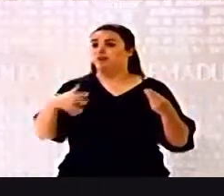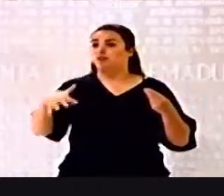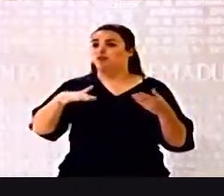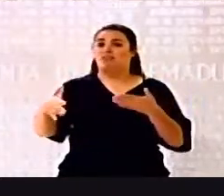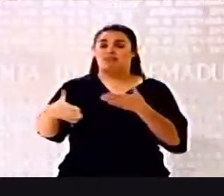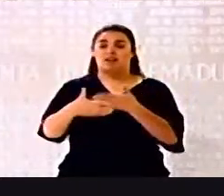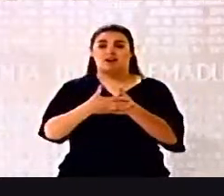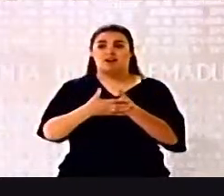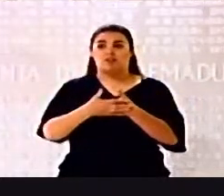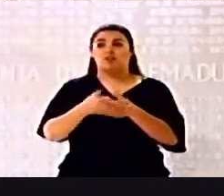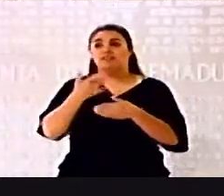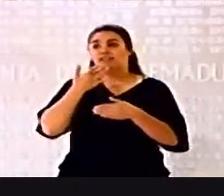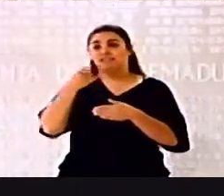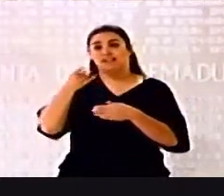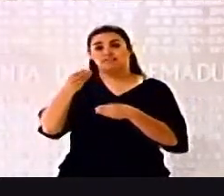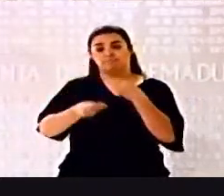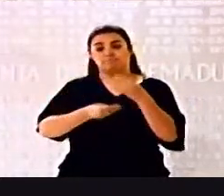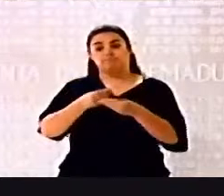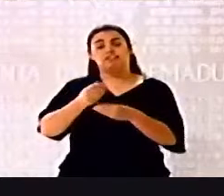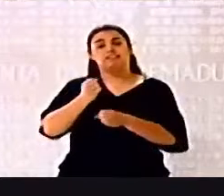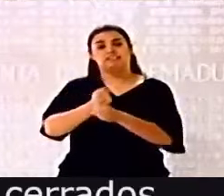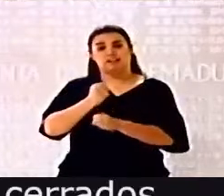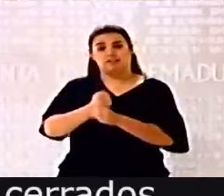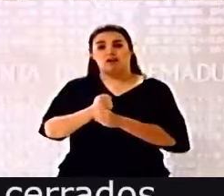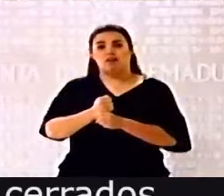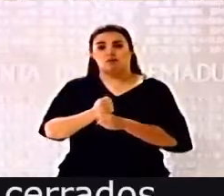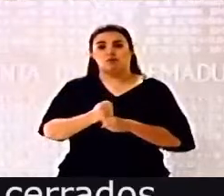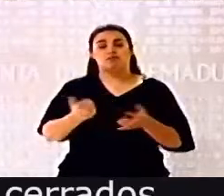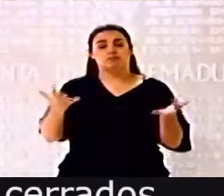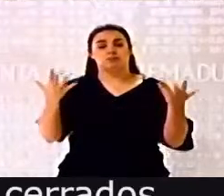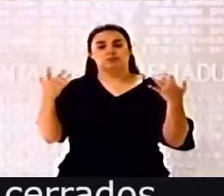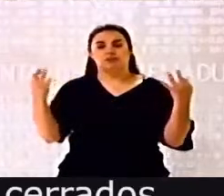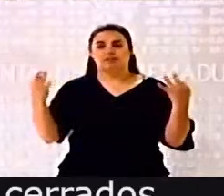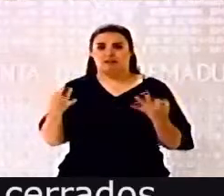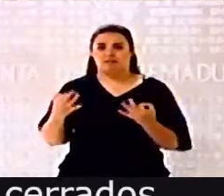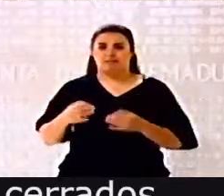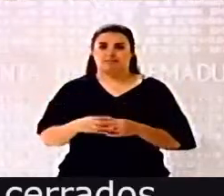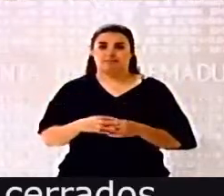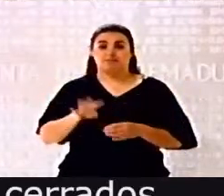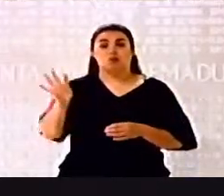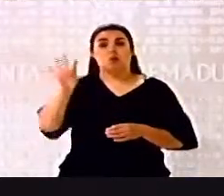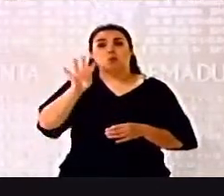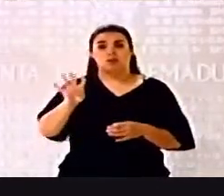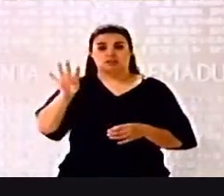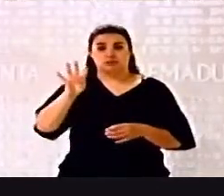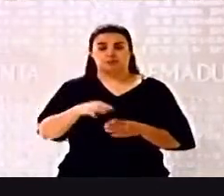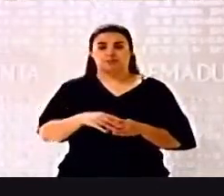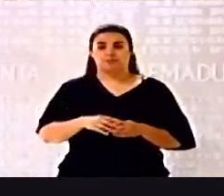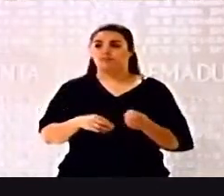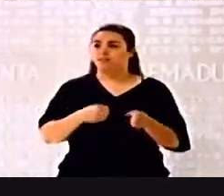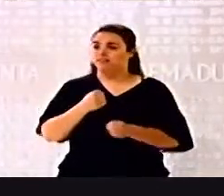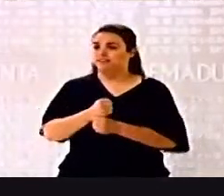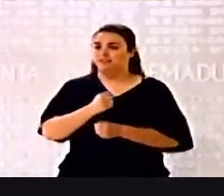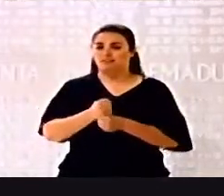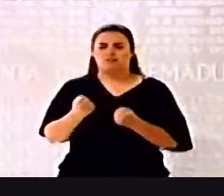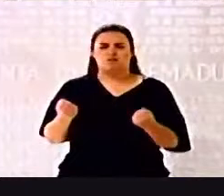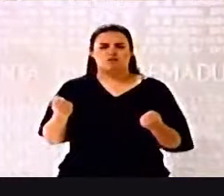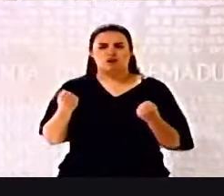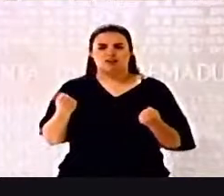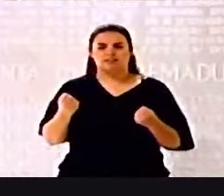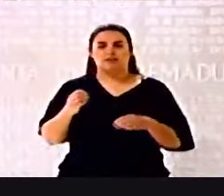cerrados donde se vayan a desarrollar estas actividades. 4. Que trabajemos intensamente en